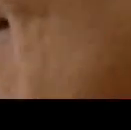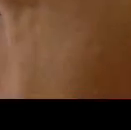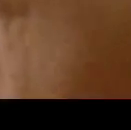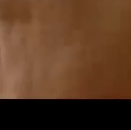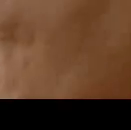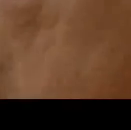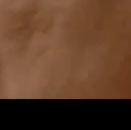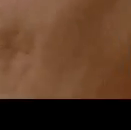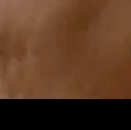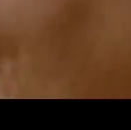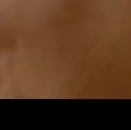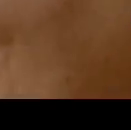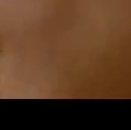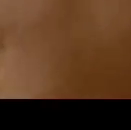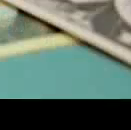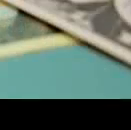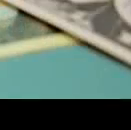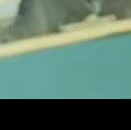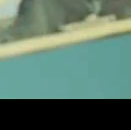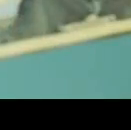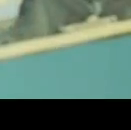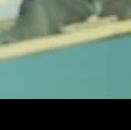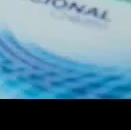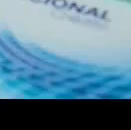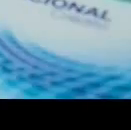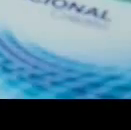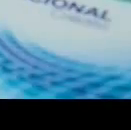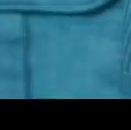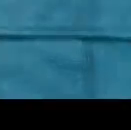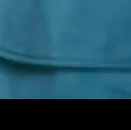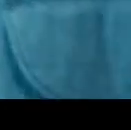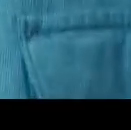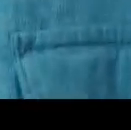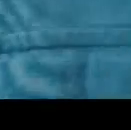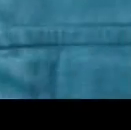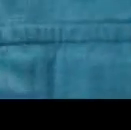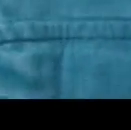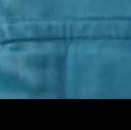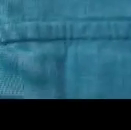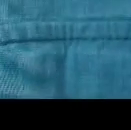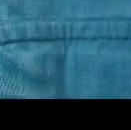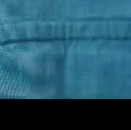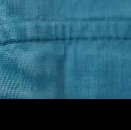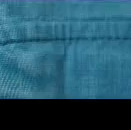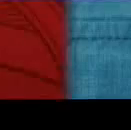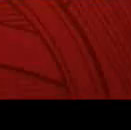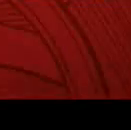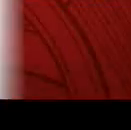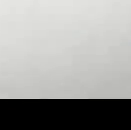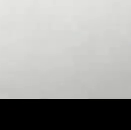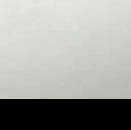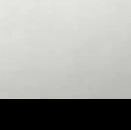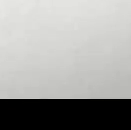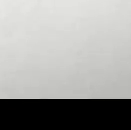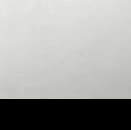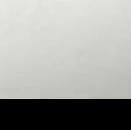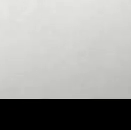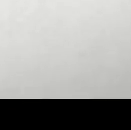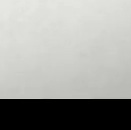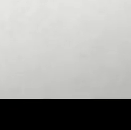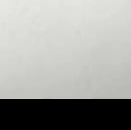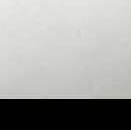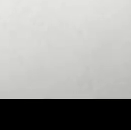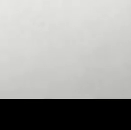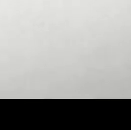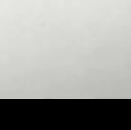electrónicos fortalecemos la economía del país banco central del ecuador 90 años respaldando tu dinero gobierno de la república del ecuador-